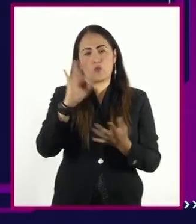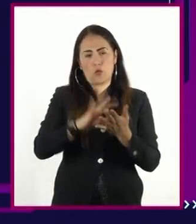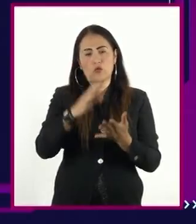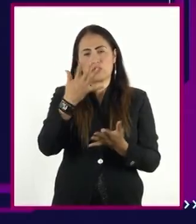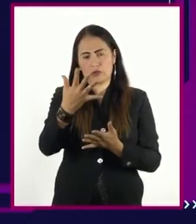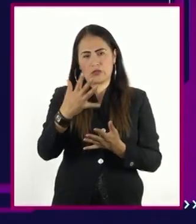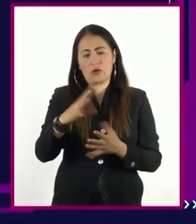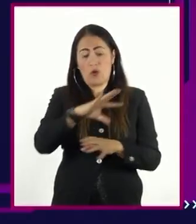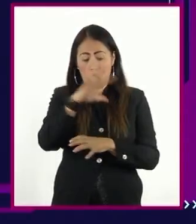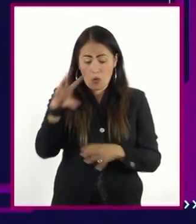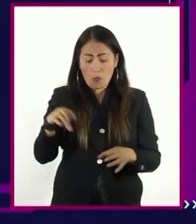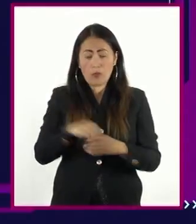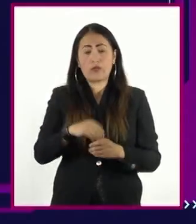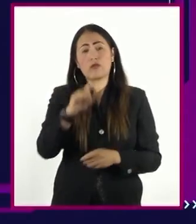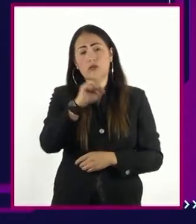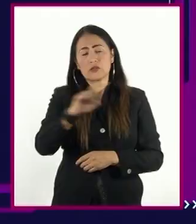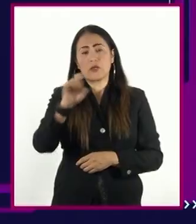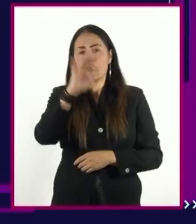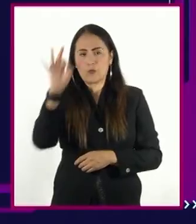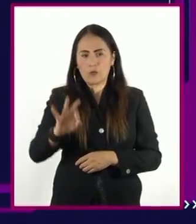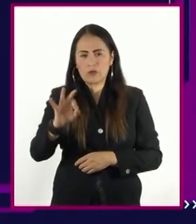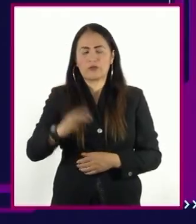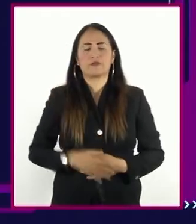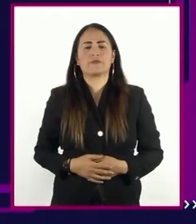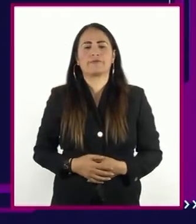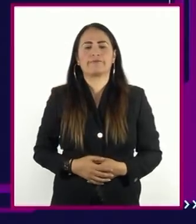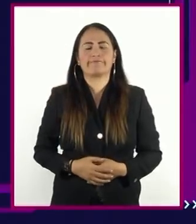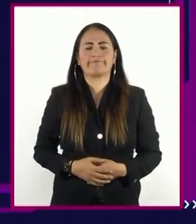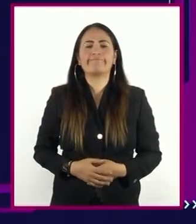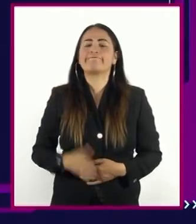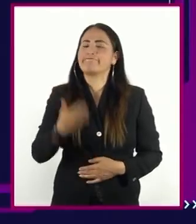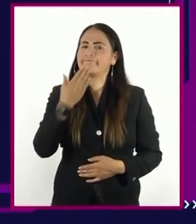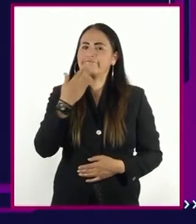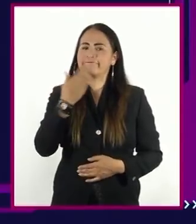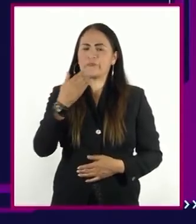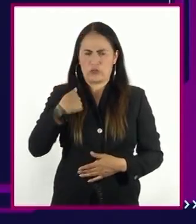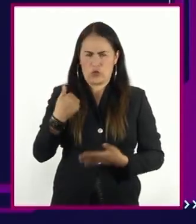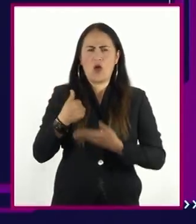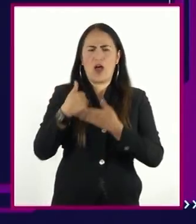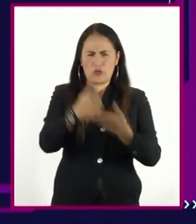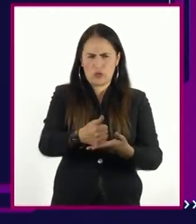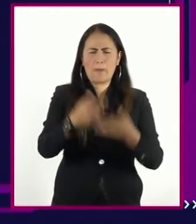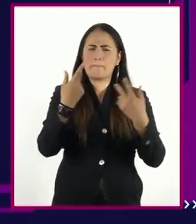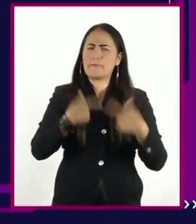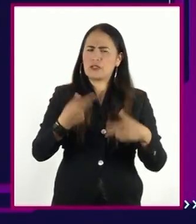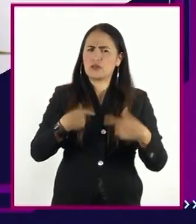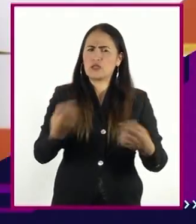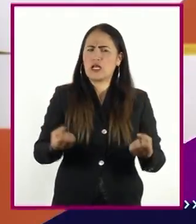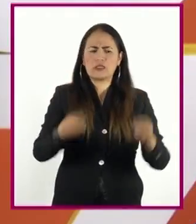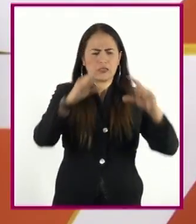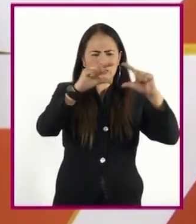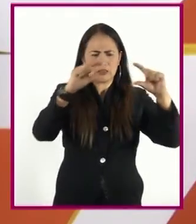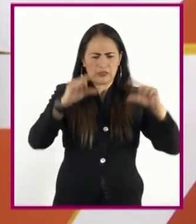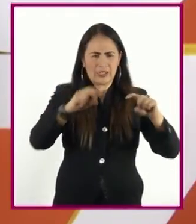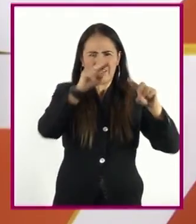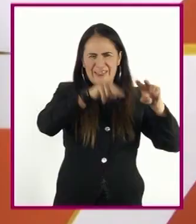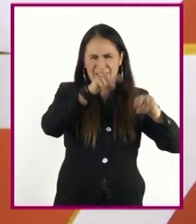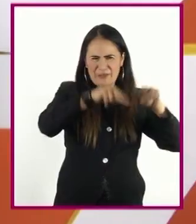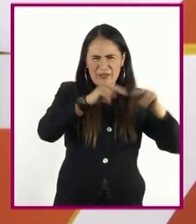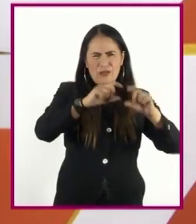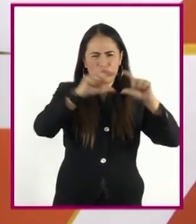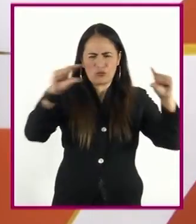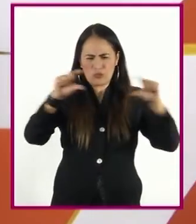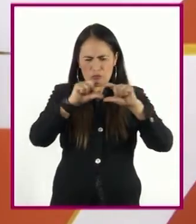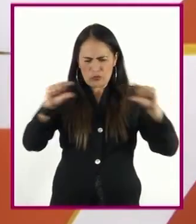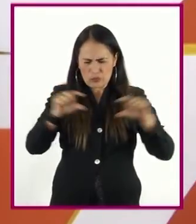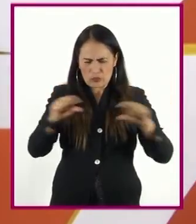total de 100%. ¡Excelente! Maestra, yo le ayudo a calcular el número de personas para cada categoría. Como el total